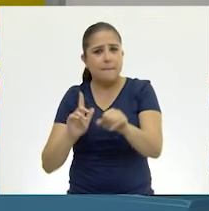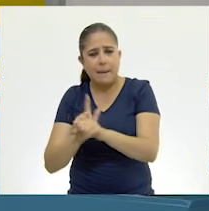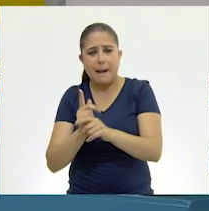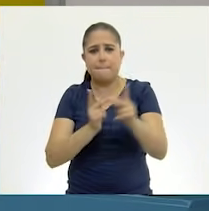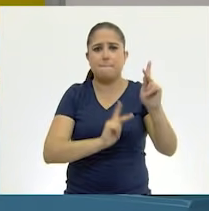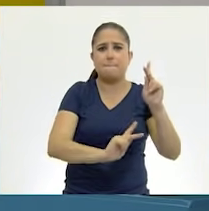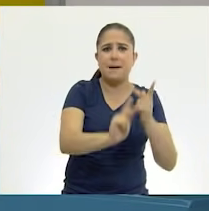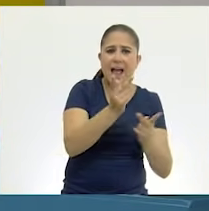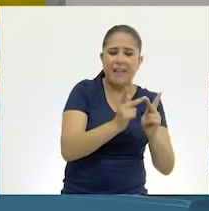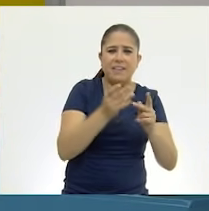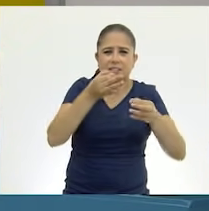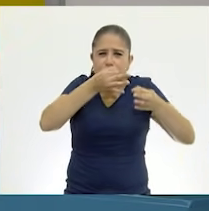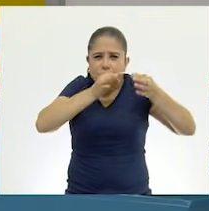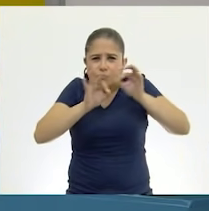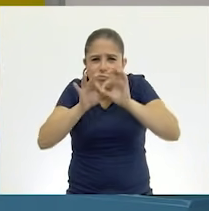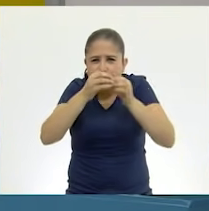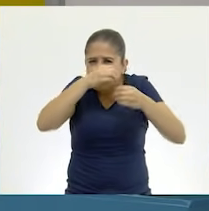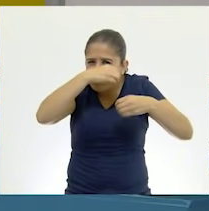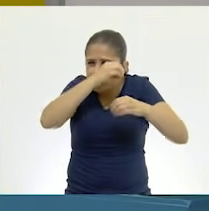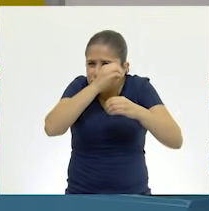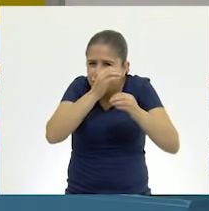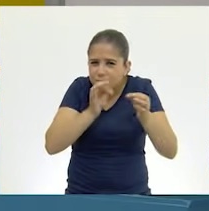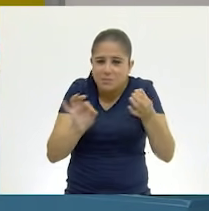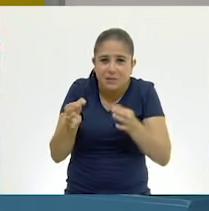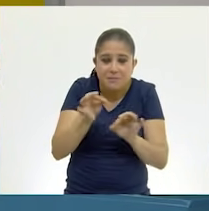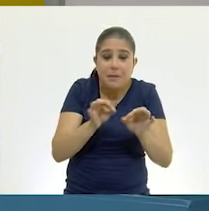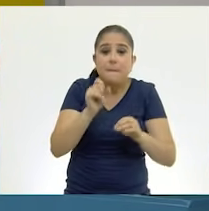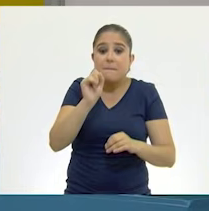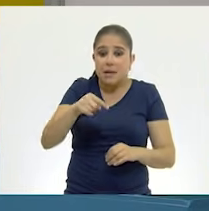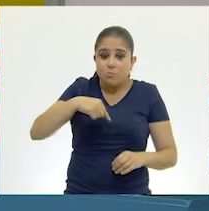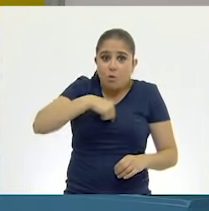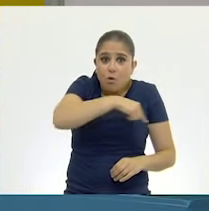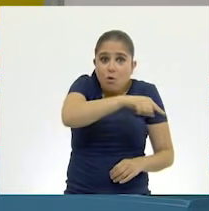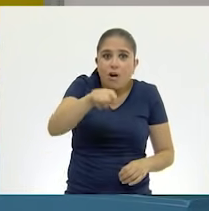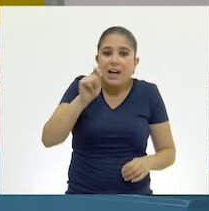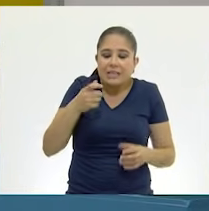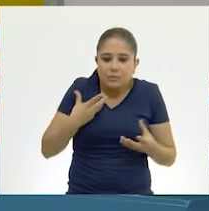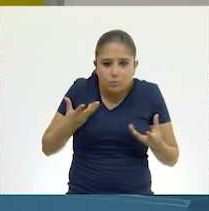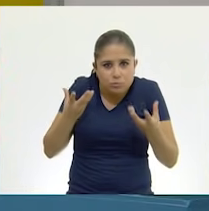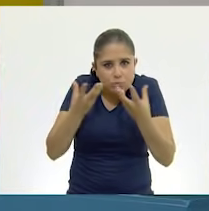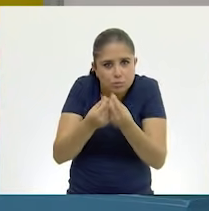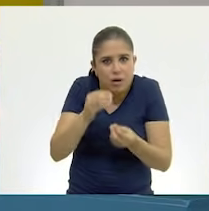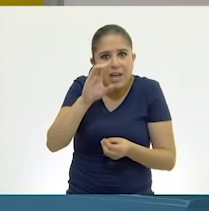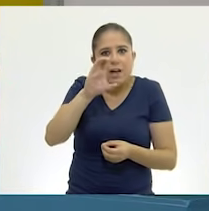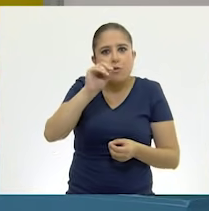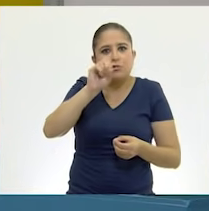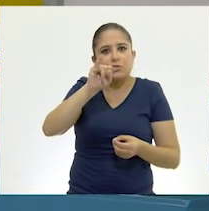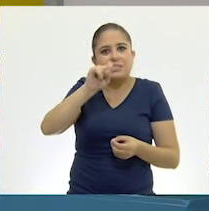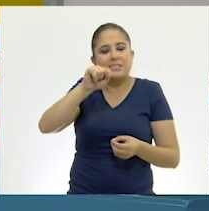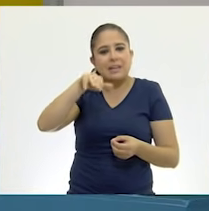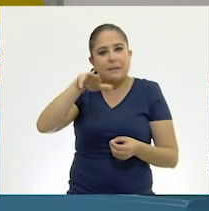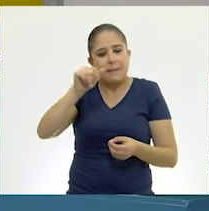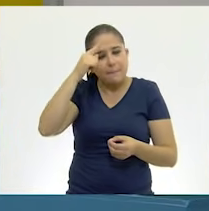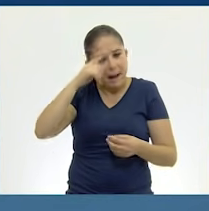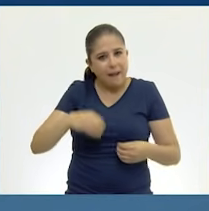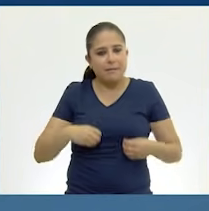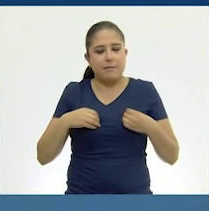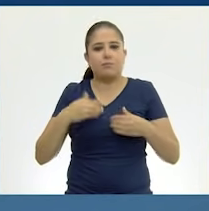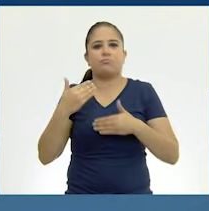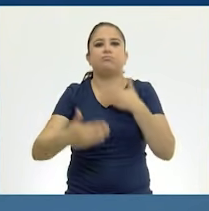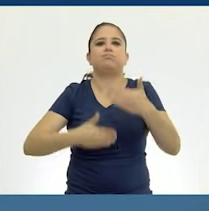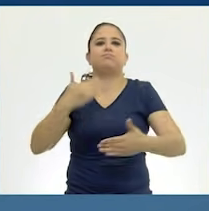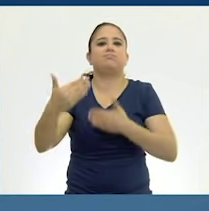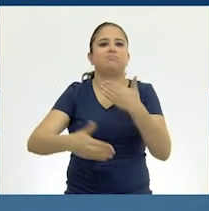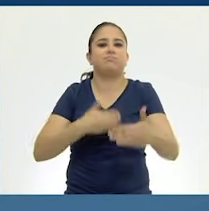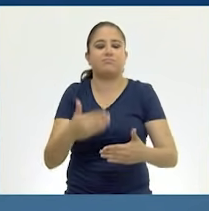plantas y los microorganismos. Nosotros mismos somos parte de los ecosistemas y dependemos de ellos para sobrevivir.